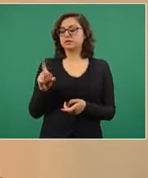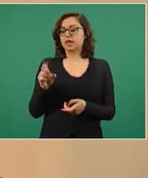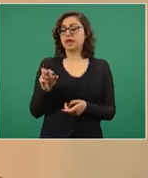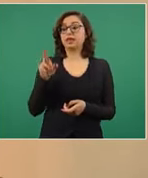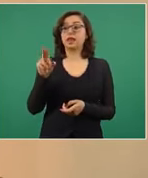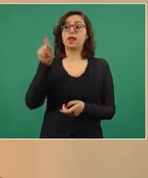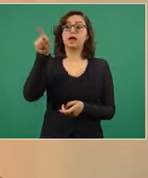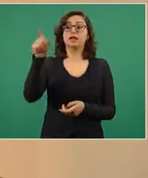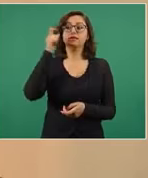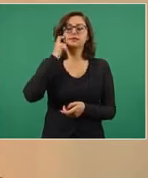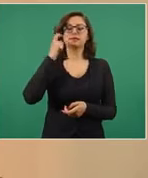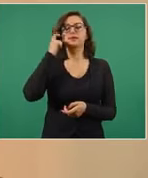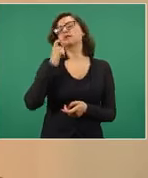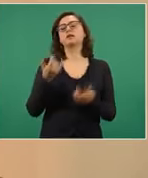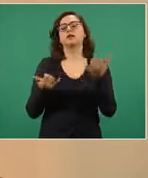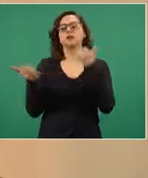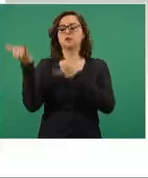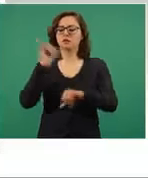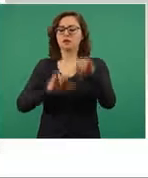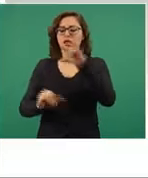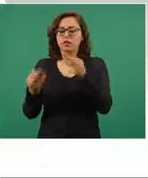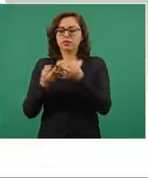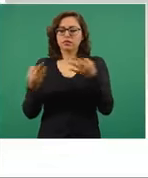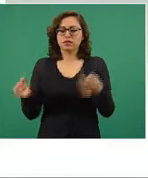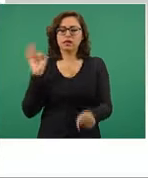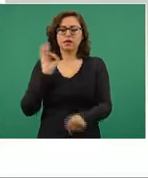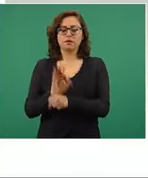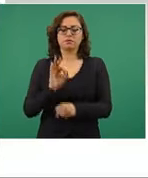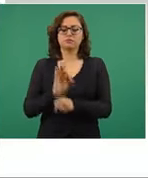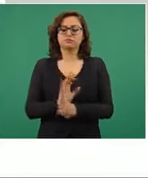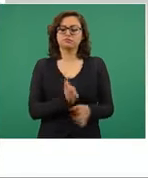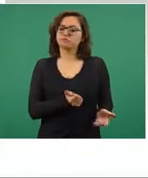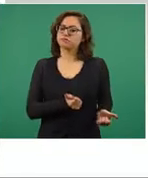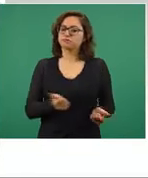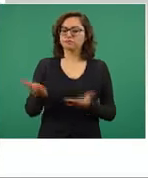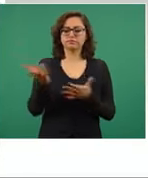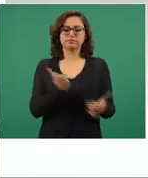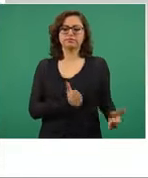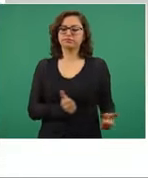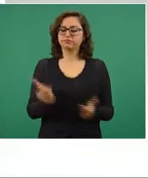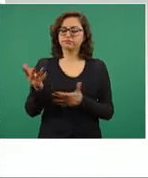Guerrero. Tenemos ahora, como se mencionó también ya la vez pasada,